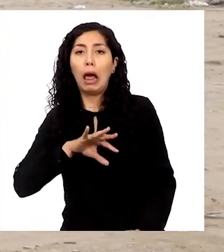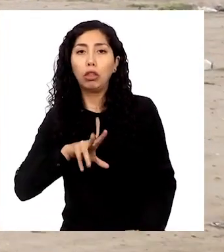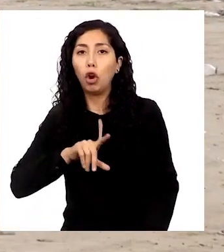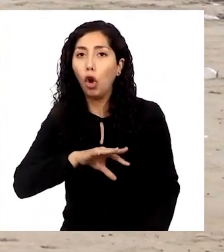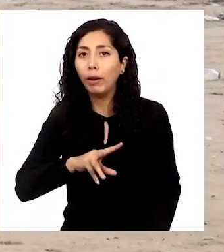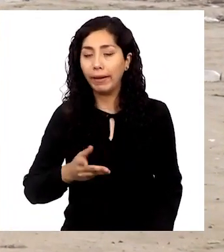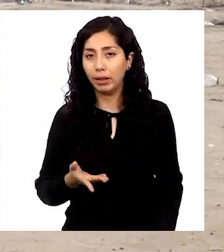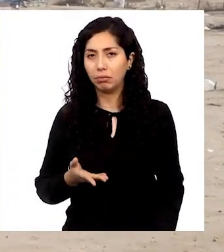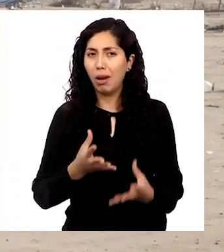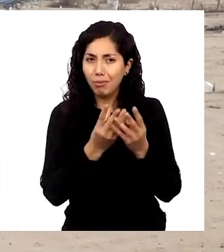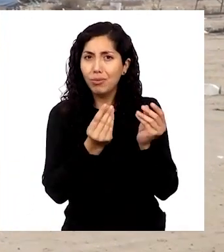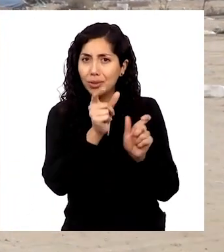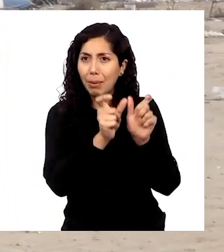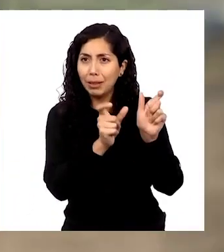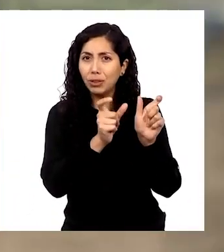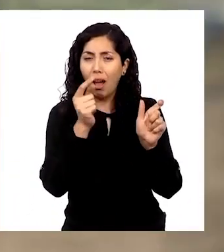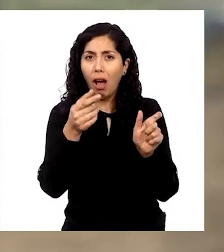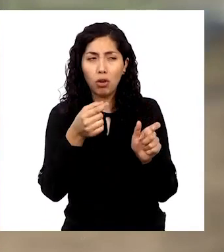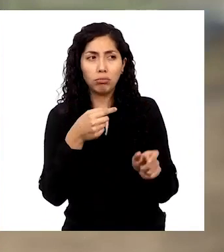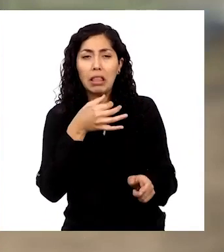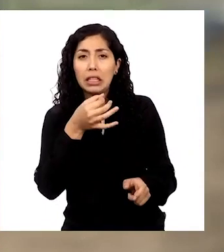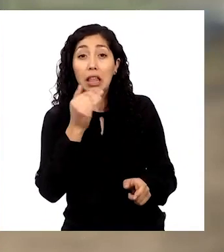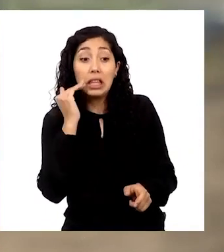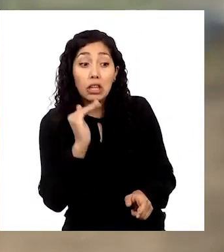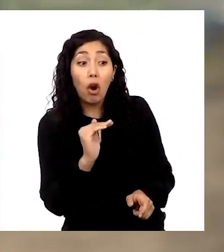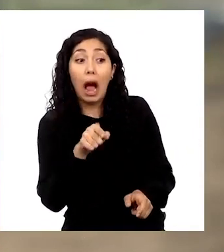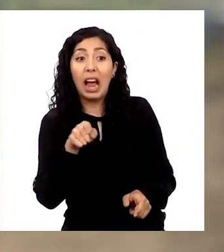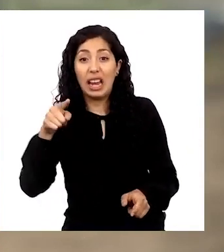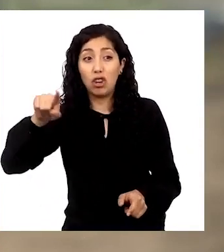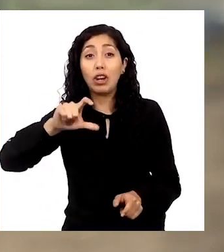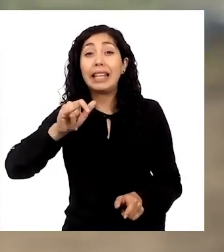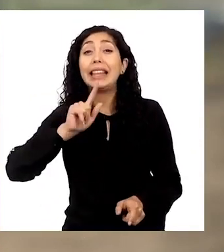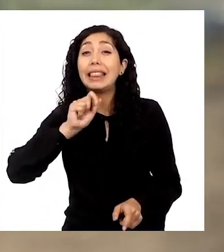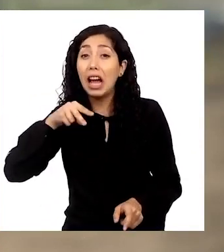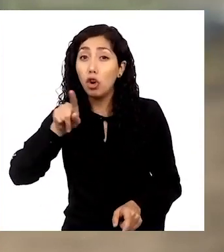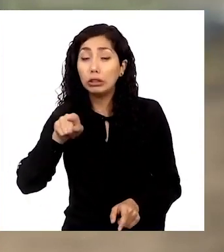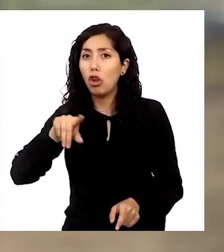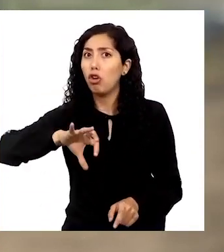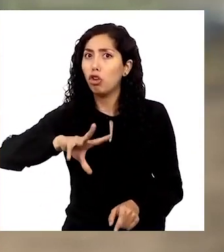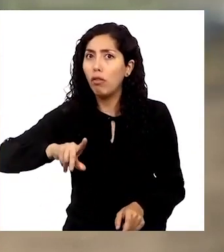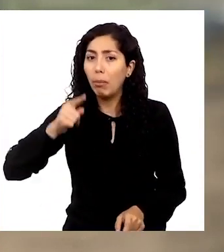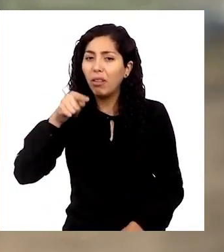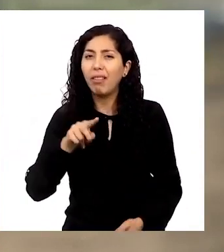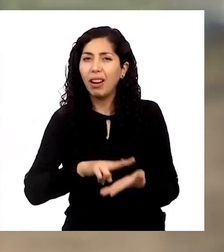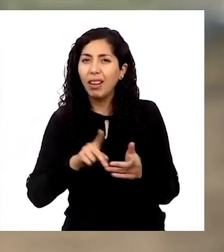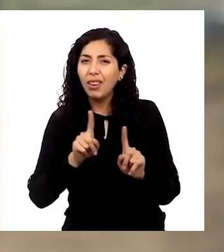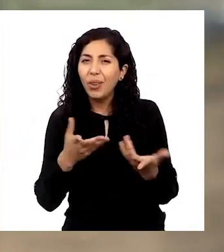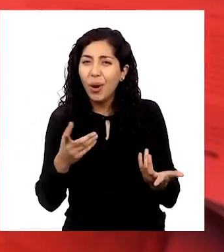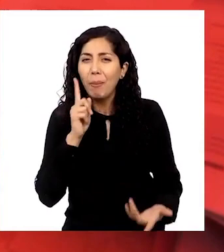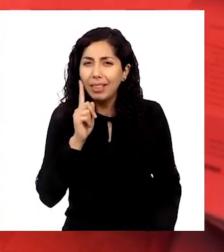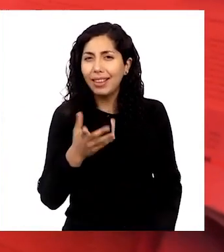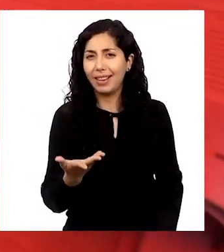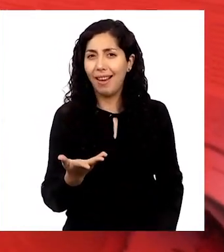ladrones. Muchas personas de pequeño le dicen a su hijo que los gitanos roban a los niños y todo. Pero eso no es verdad,